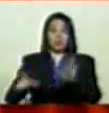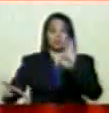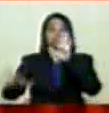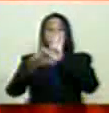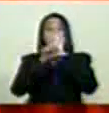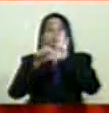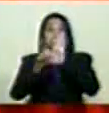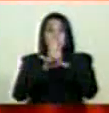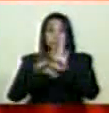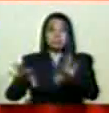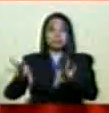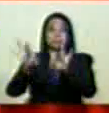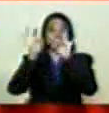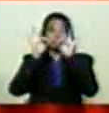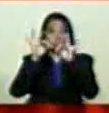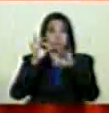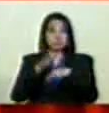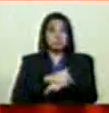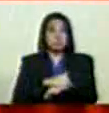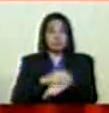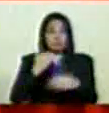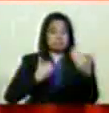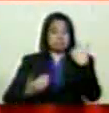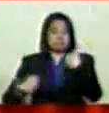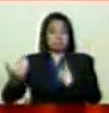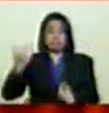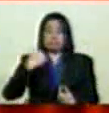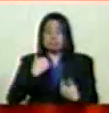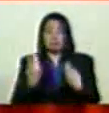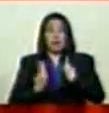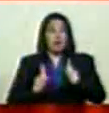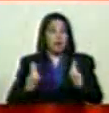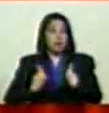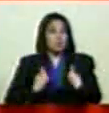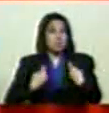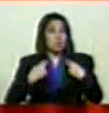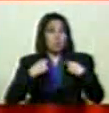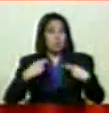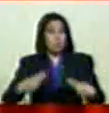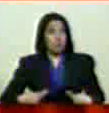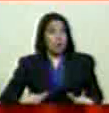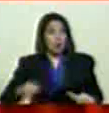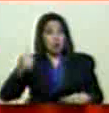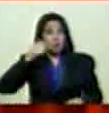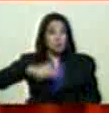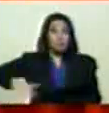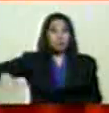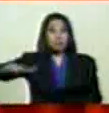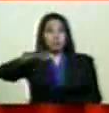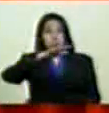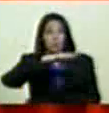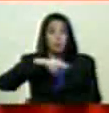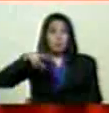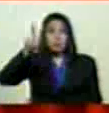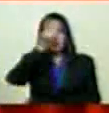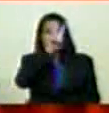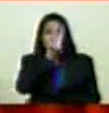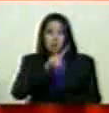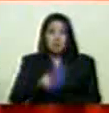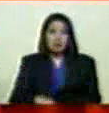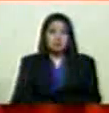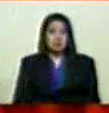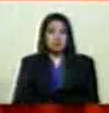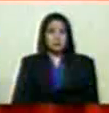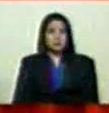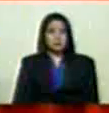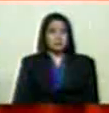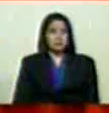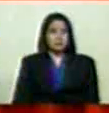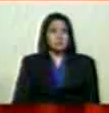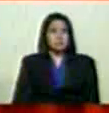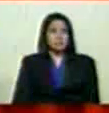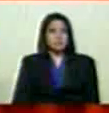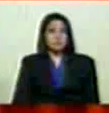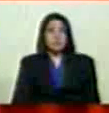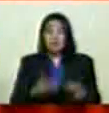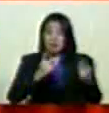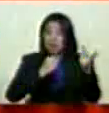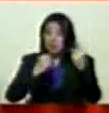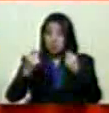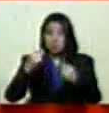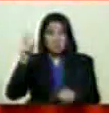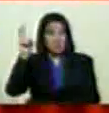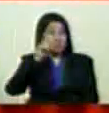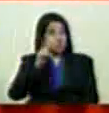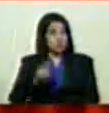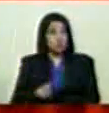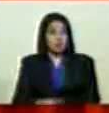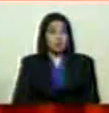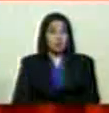que también afecta la vida humana, la vida normal, cotidiana del pueblo venezolano y de la economía venezolana. Y todos tenemos,